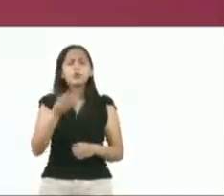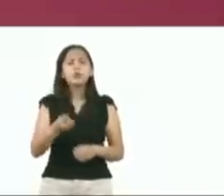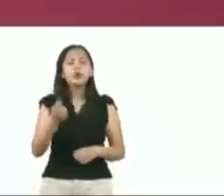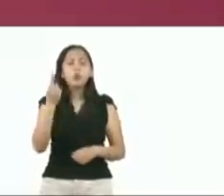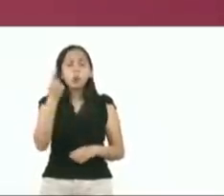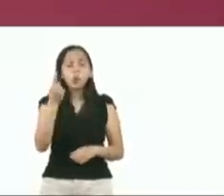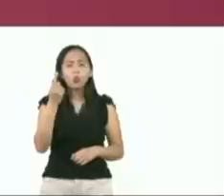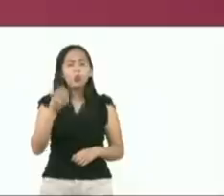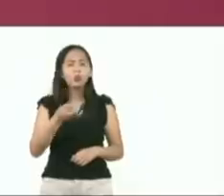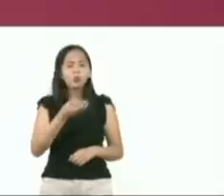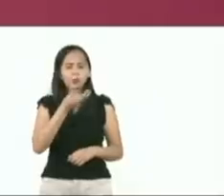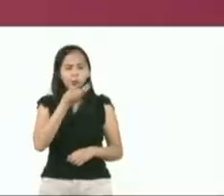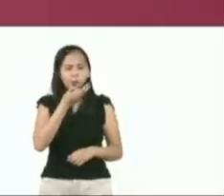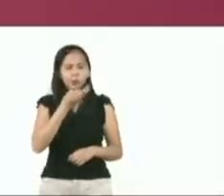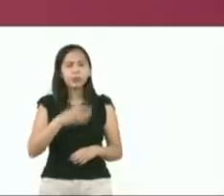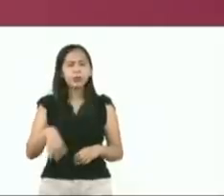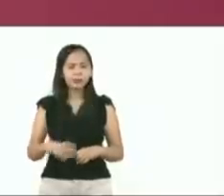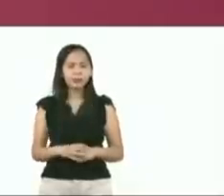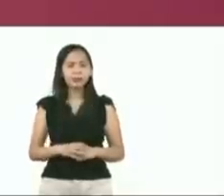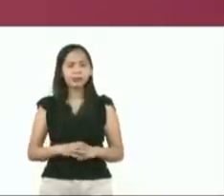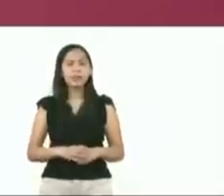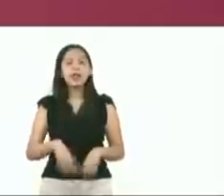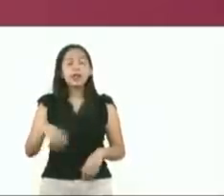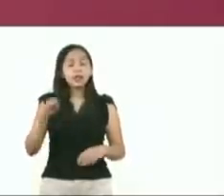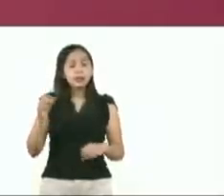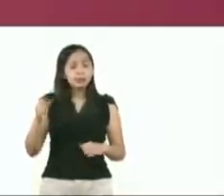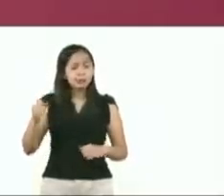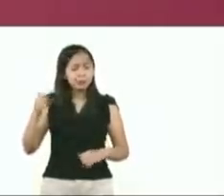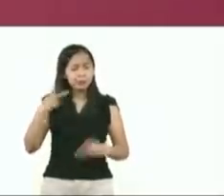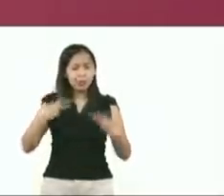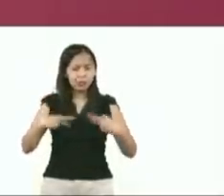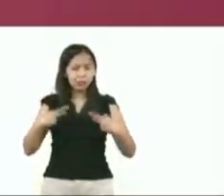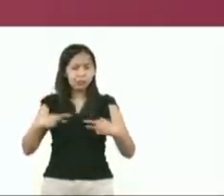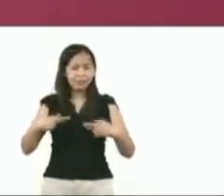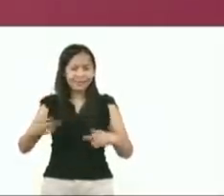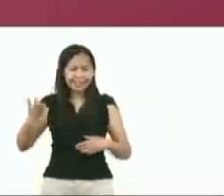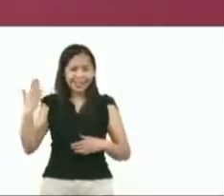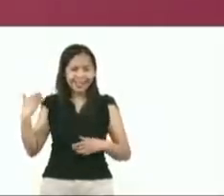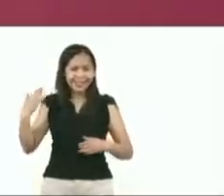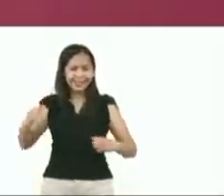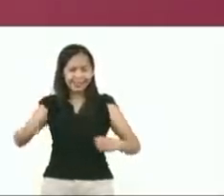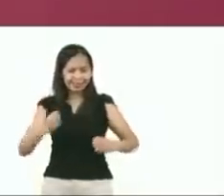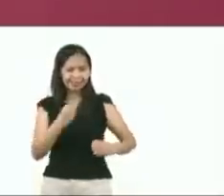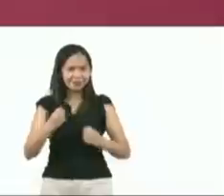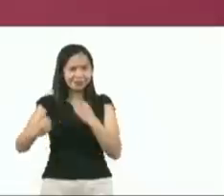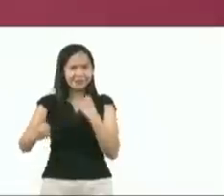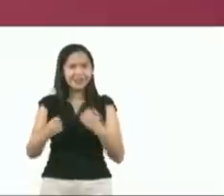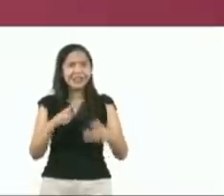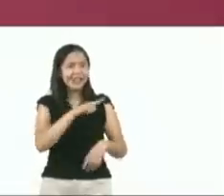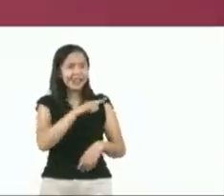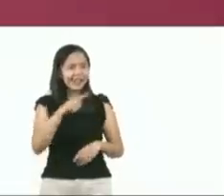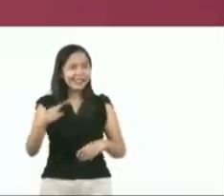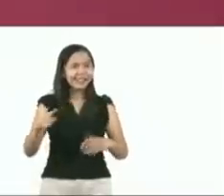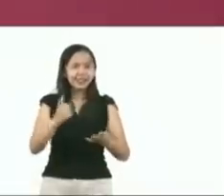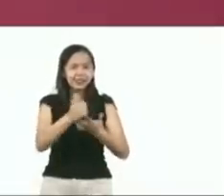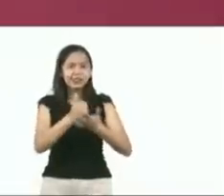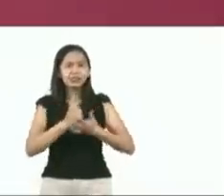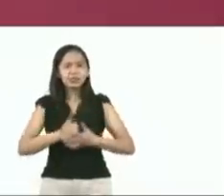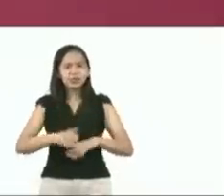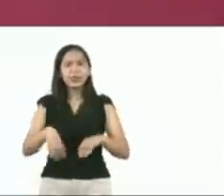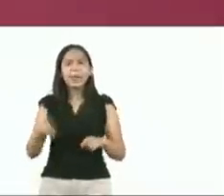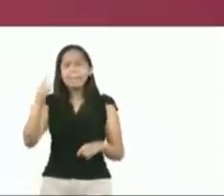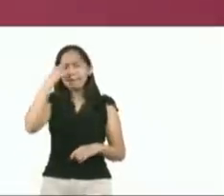Boxeadores, boxeadoras de México y de todo el mundo nos van a apoyar con su ejemplo, pues ellos nos van a poner cada uno de